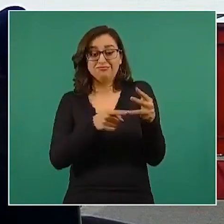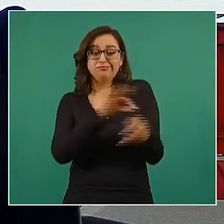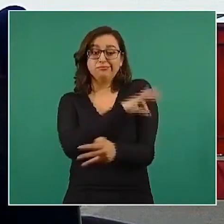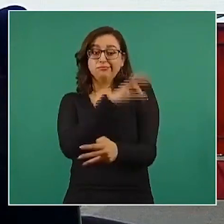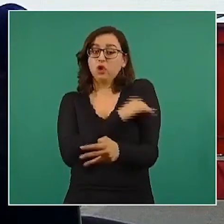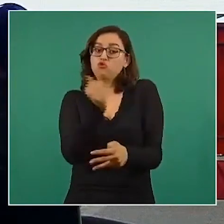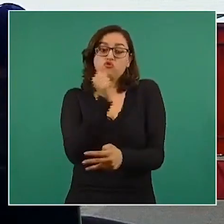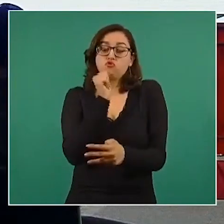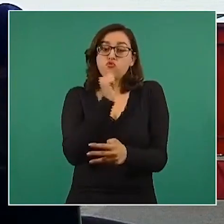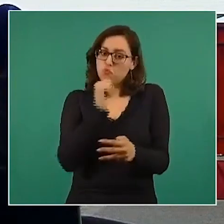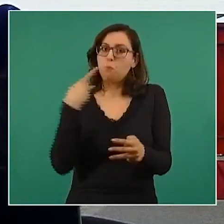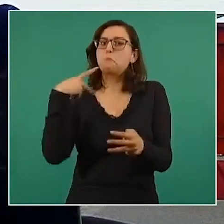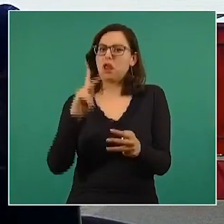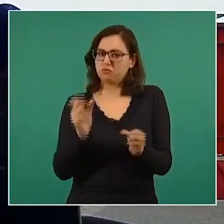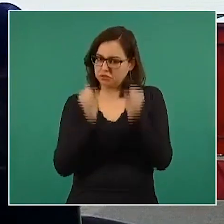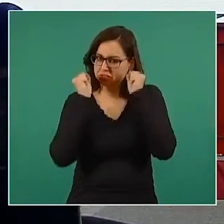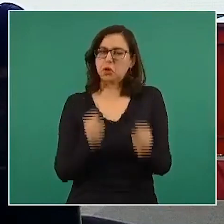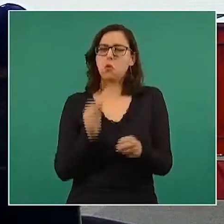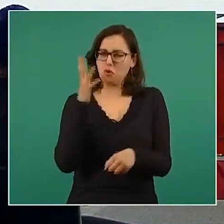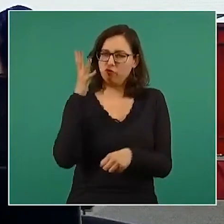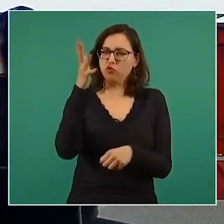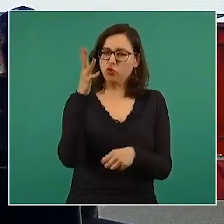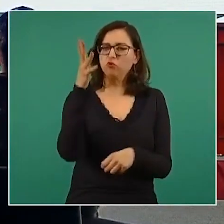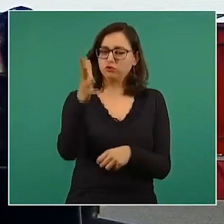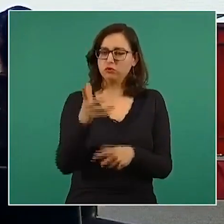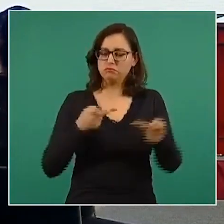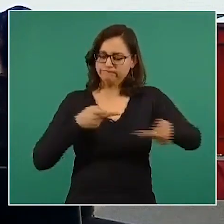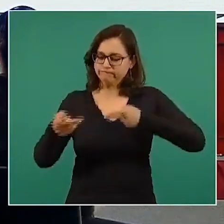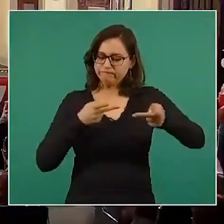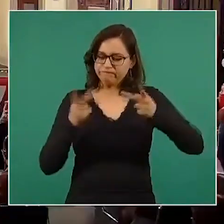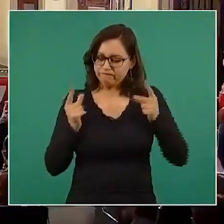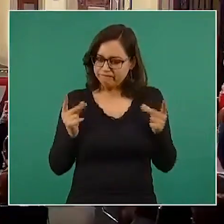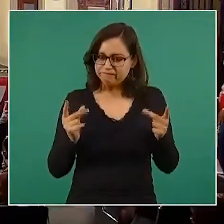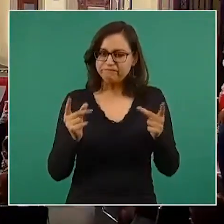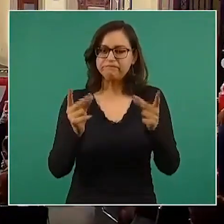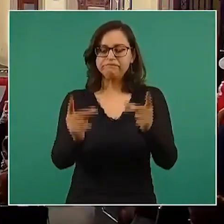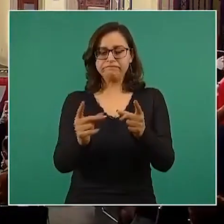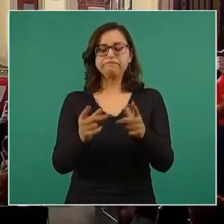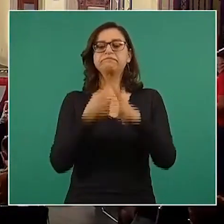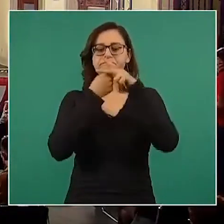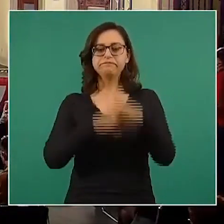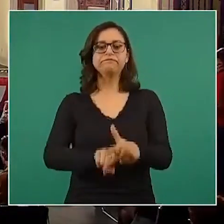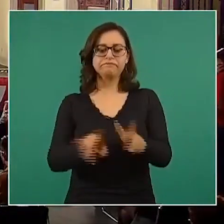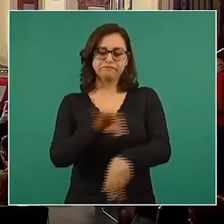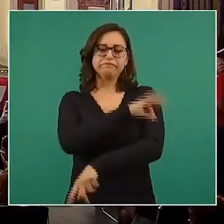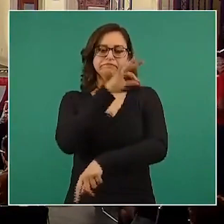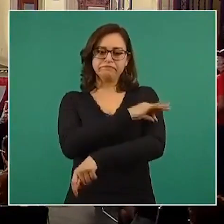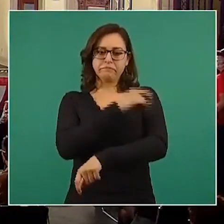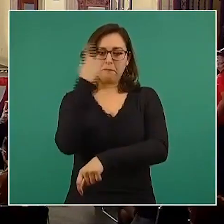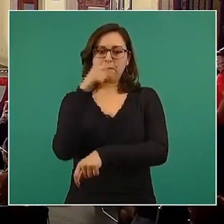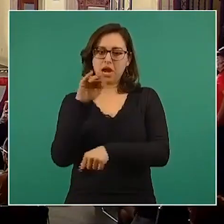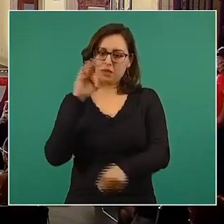de que finalmente el desarrollo científico y tecnológico acelerado permitiría tener un mecanismo de